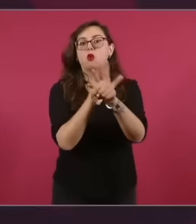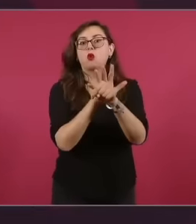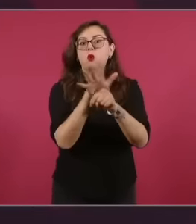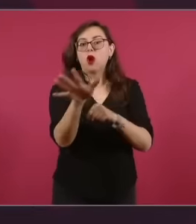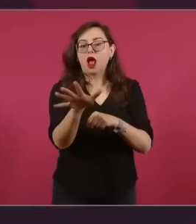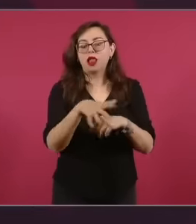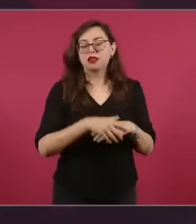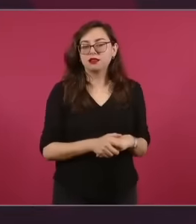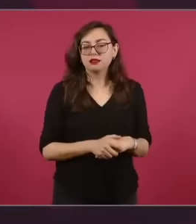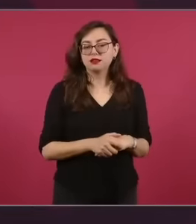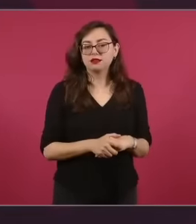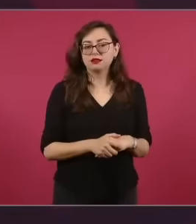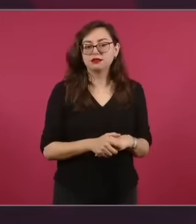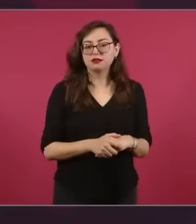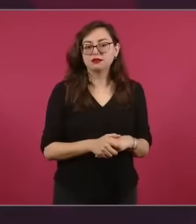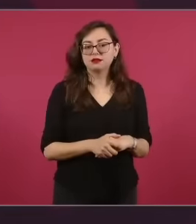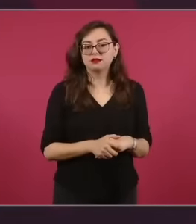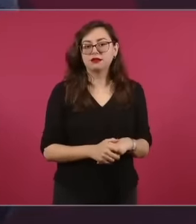Para